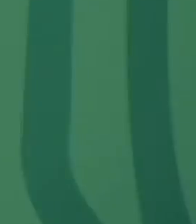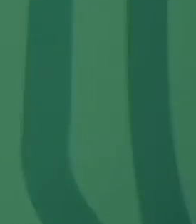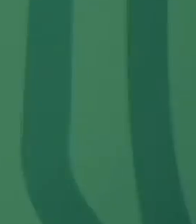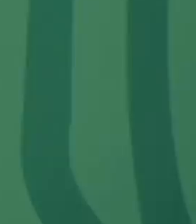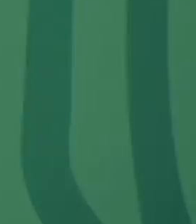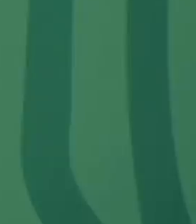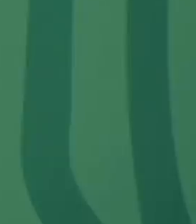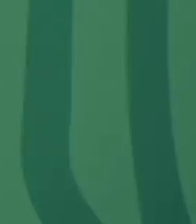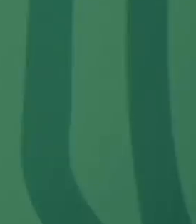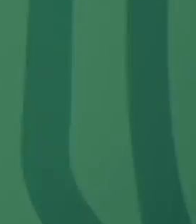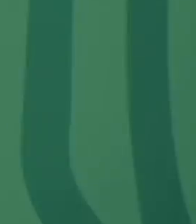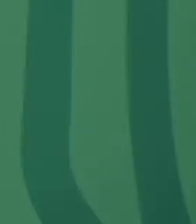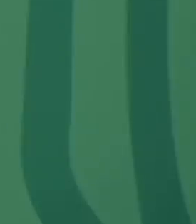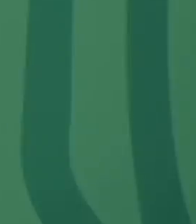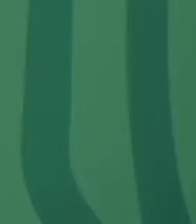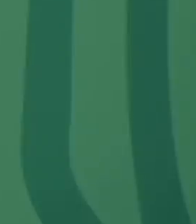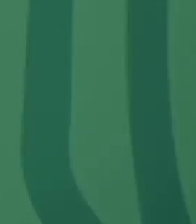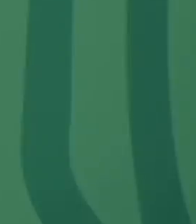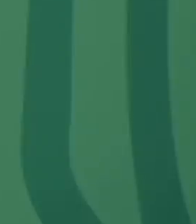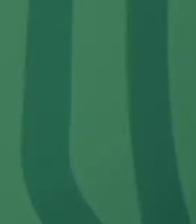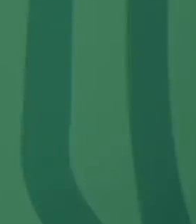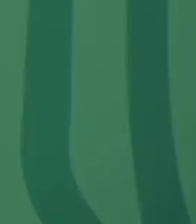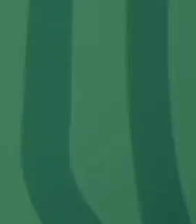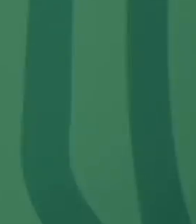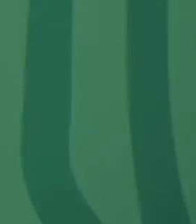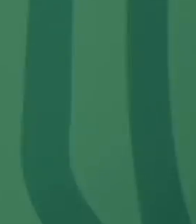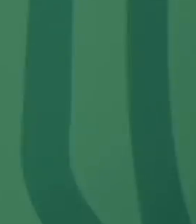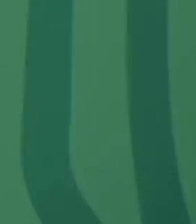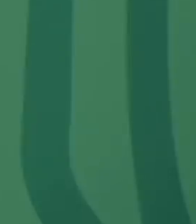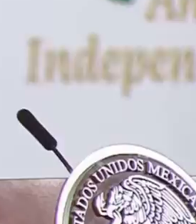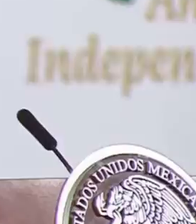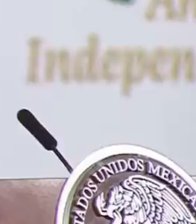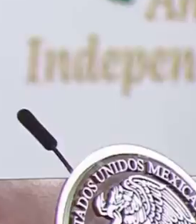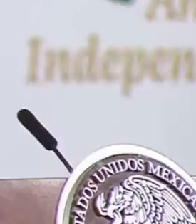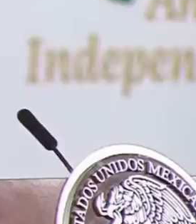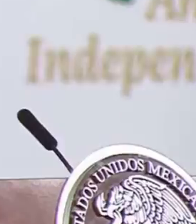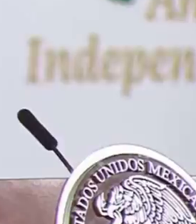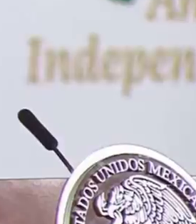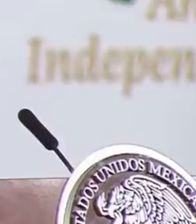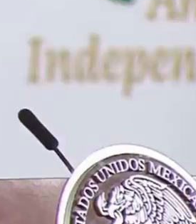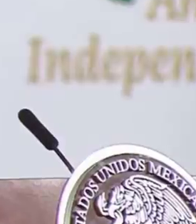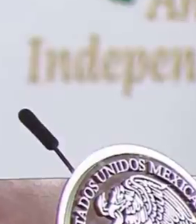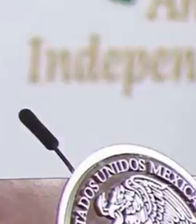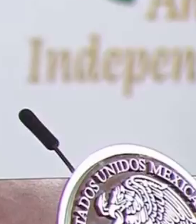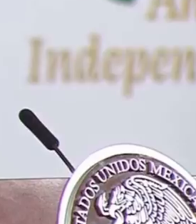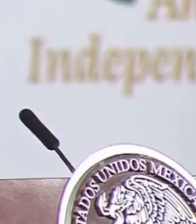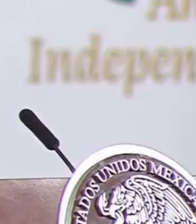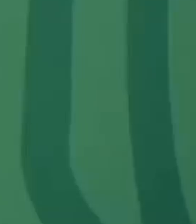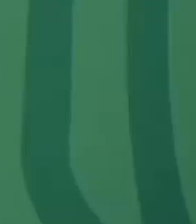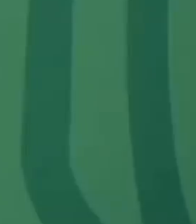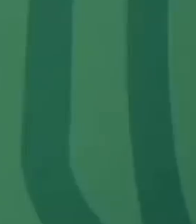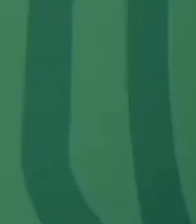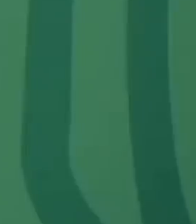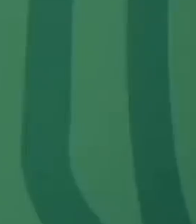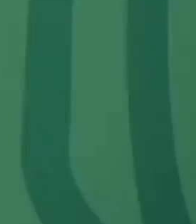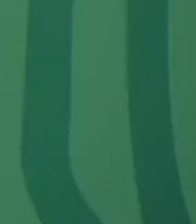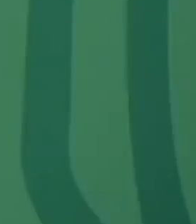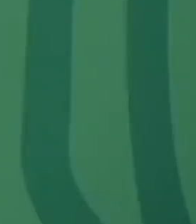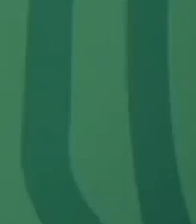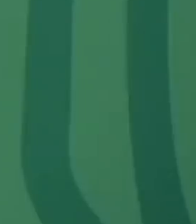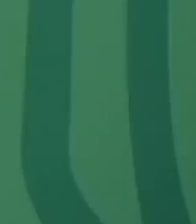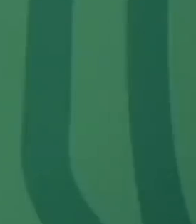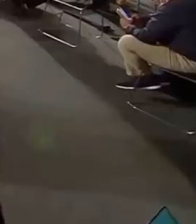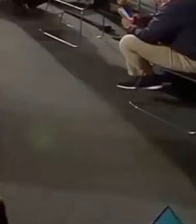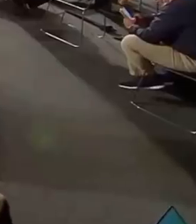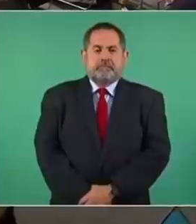introducción por completo al territorio que atraviesa nuestro país significa muchos riesgos de violación de